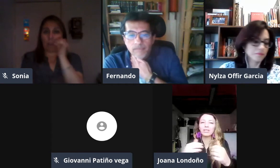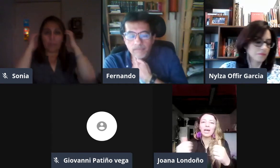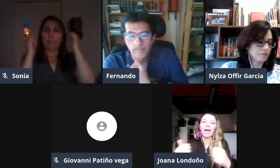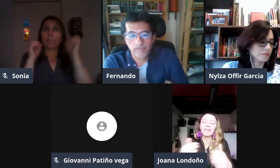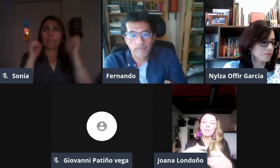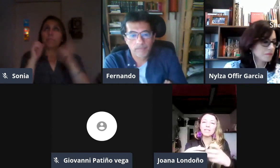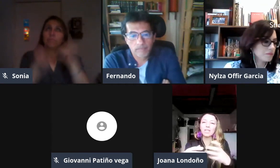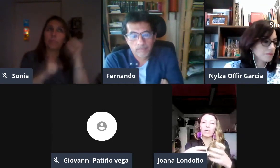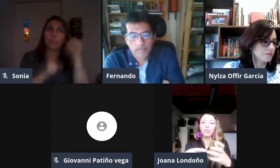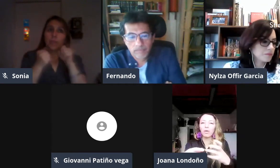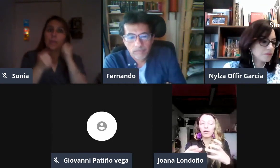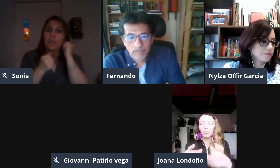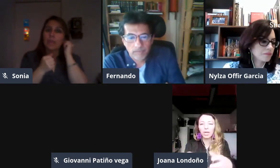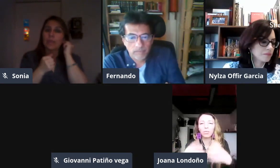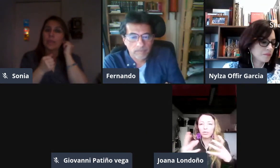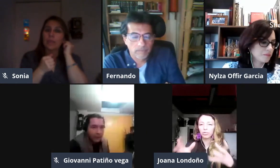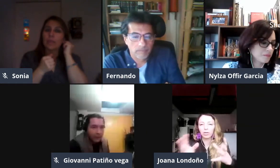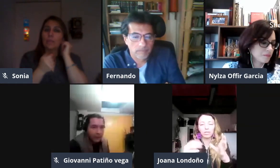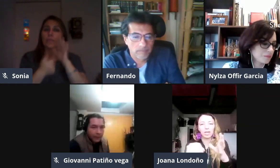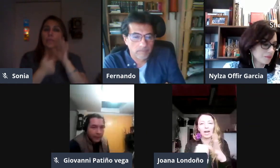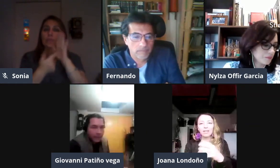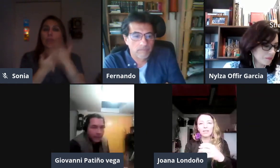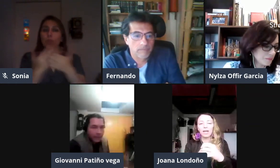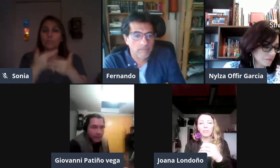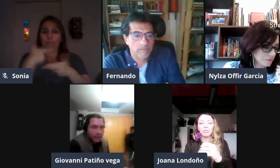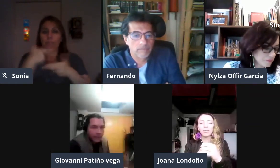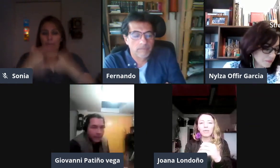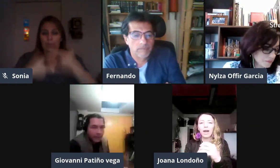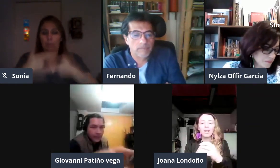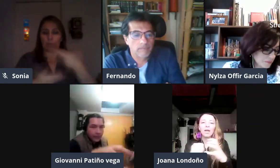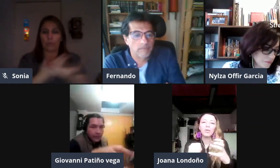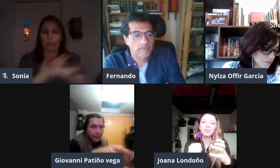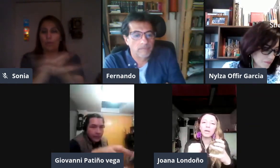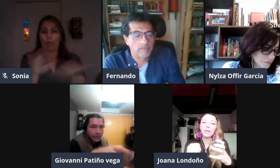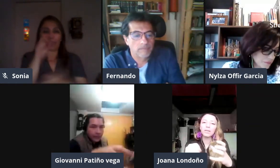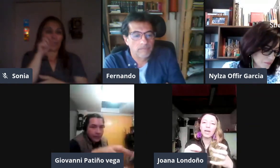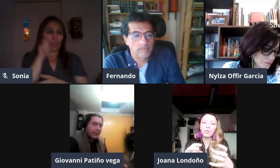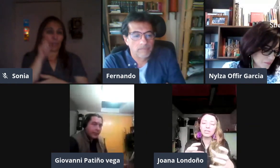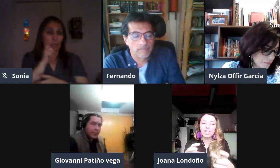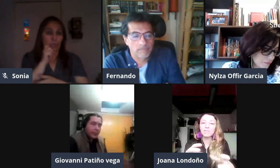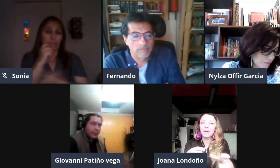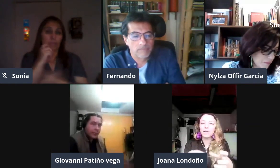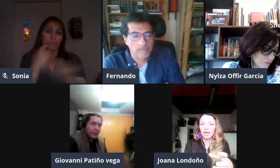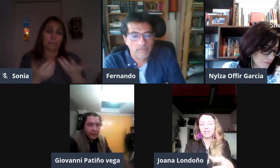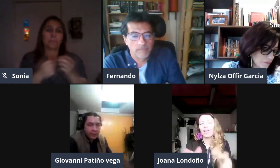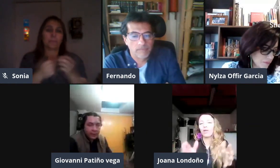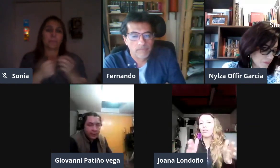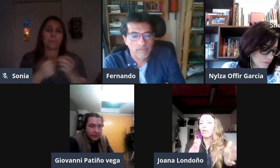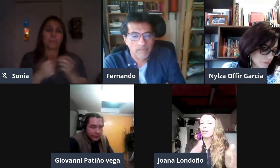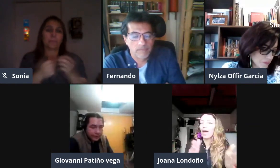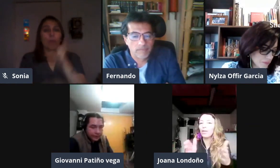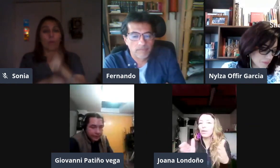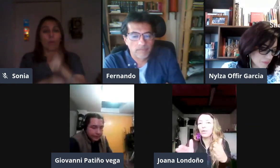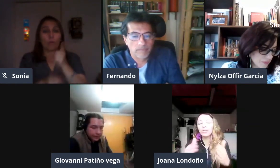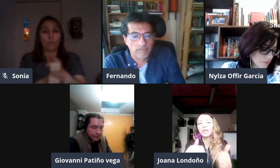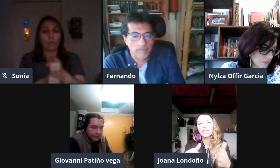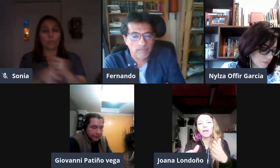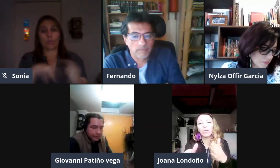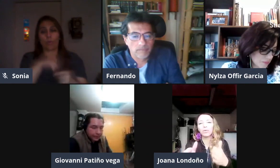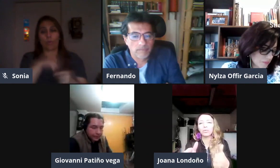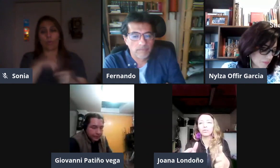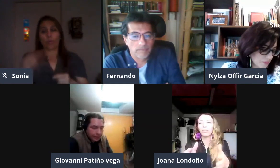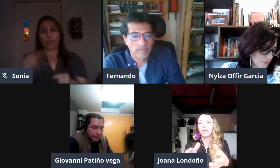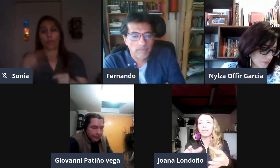sexuales hay también se van forjando vínculos otra cosa que acá les queríamos contar justamente de nuestra experiencia con fernando con